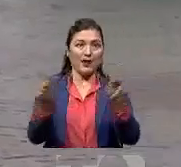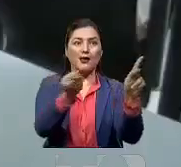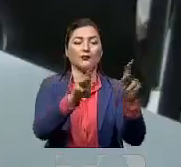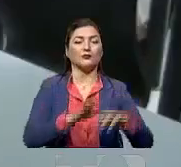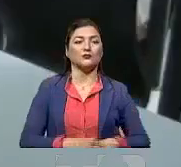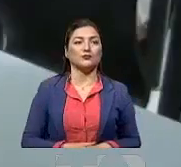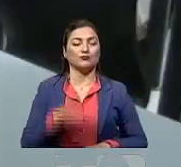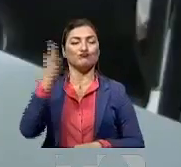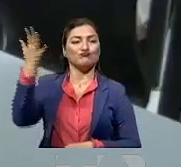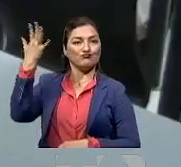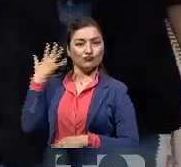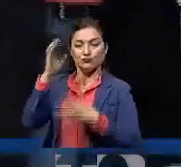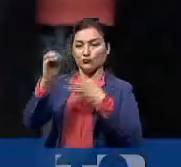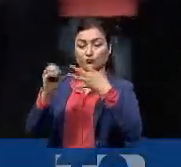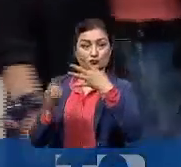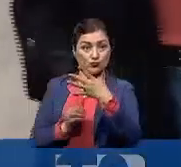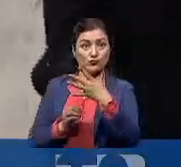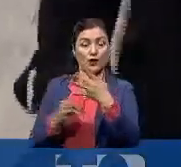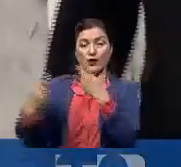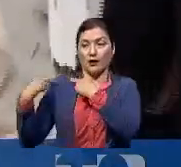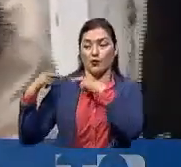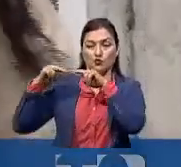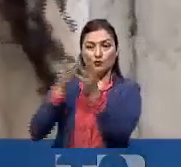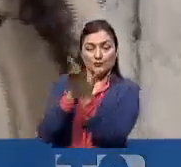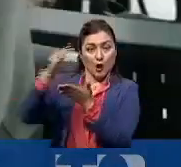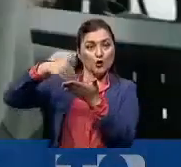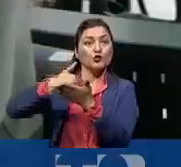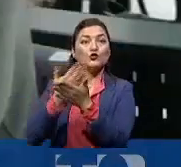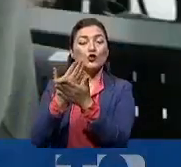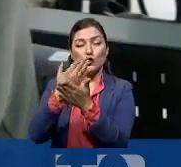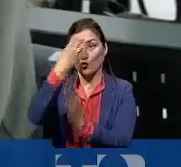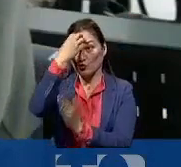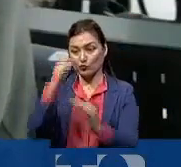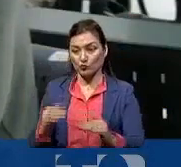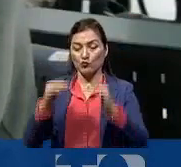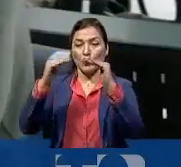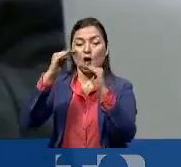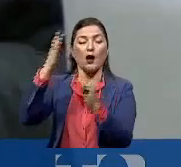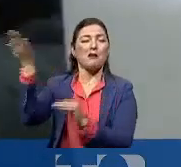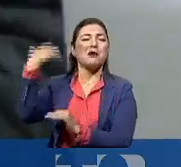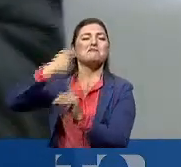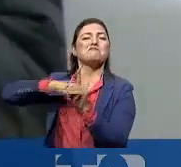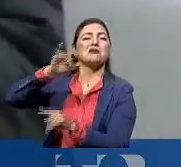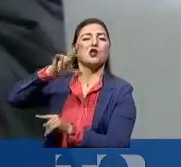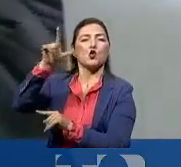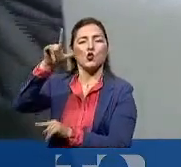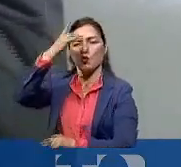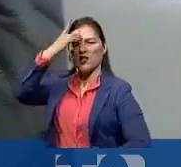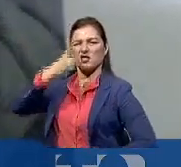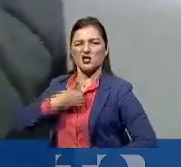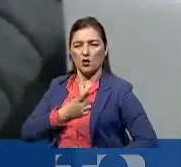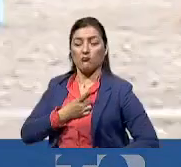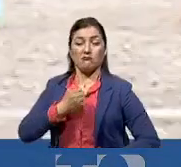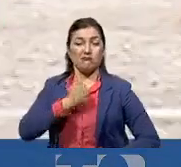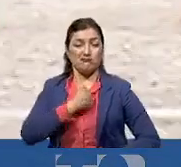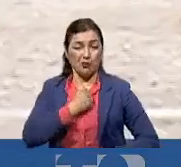de la decisión de la senescyt de pasar la competencia de acceso a la educación superior a las universidades en julio pasado las autoridades y los rectores de